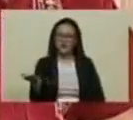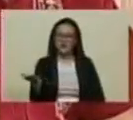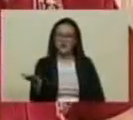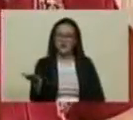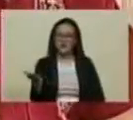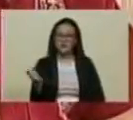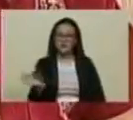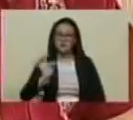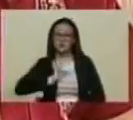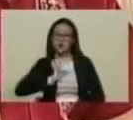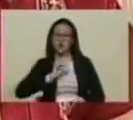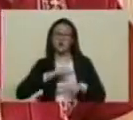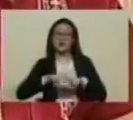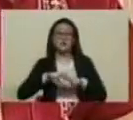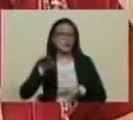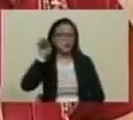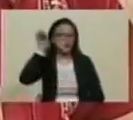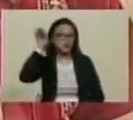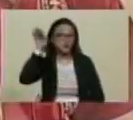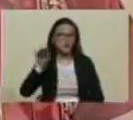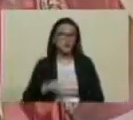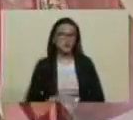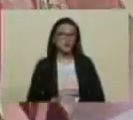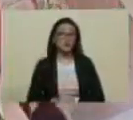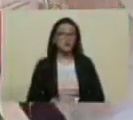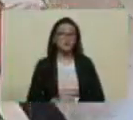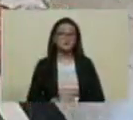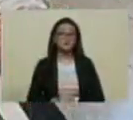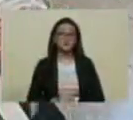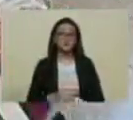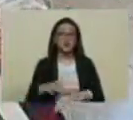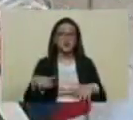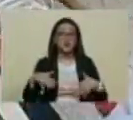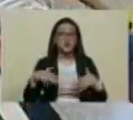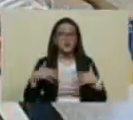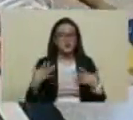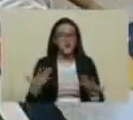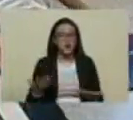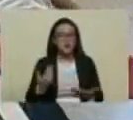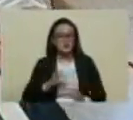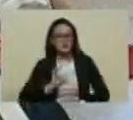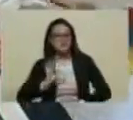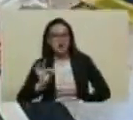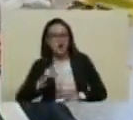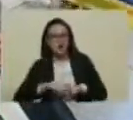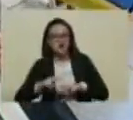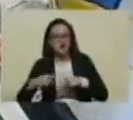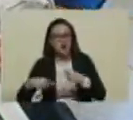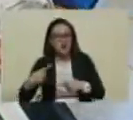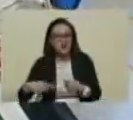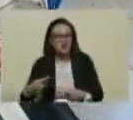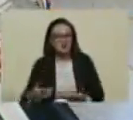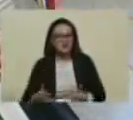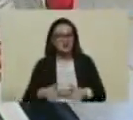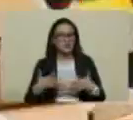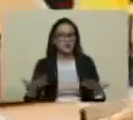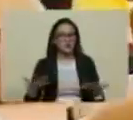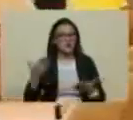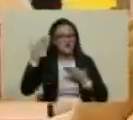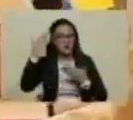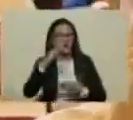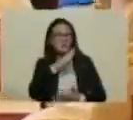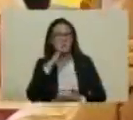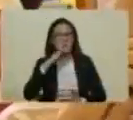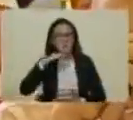hereden al futuro. ¿Qué herencia le podemos dejar nosotros a nuestros hijos? Saludo a los padres y madres